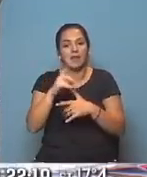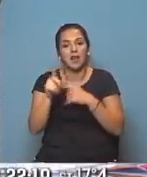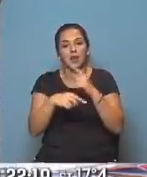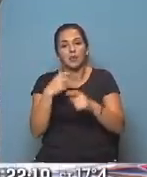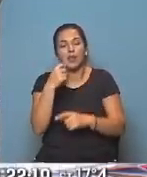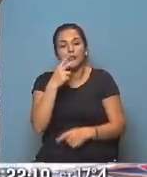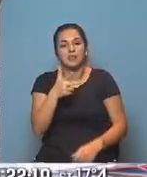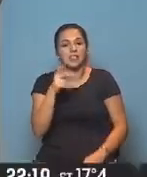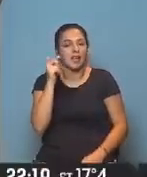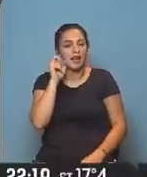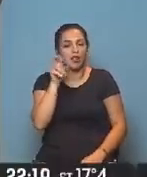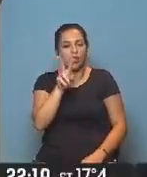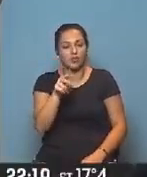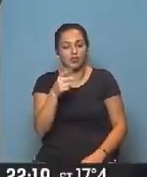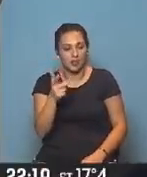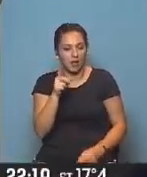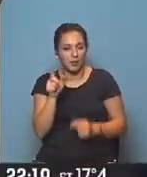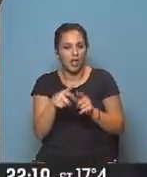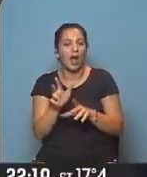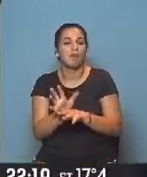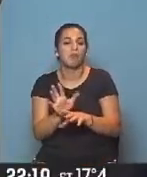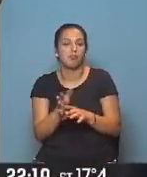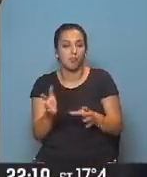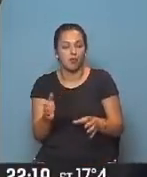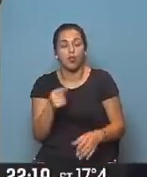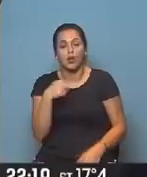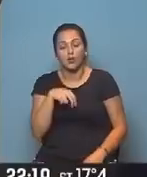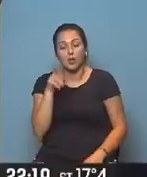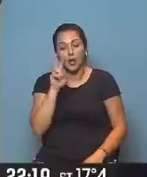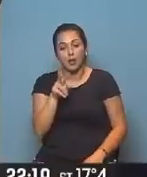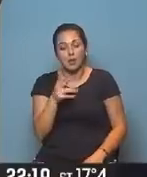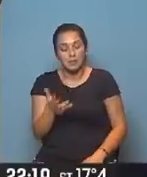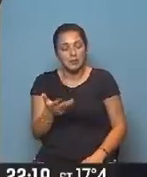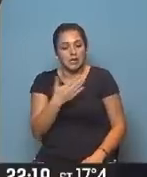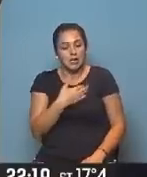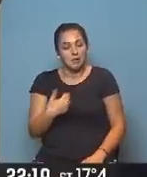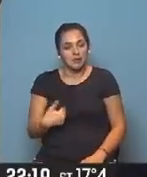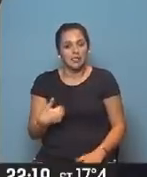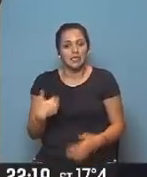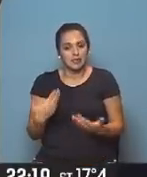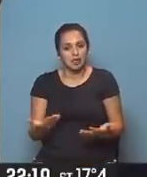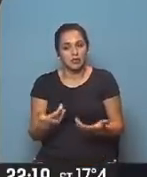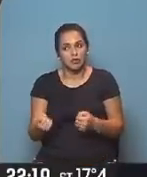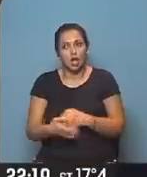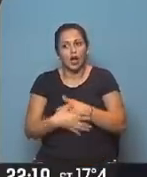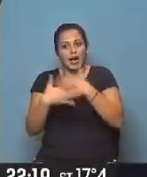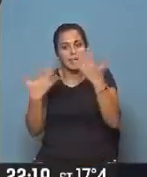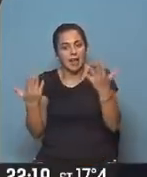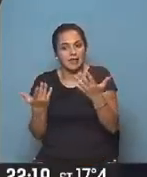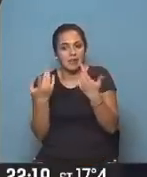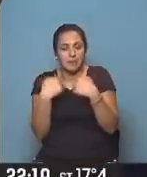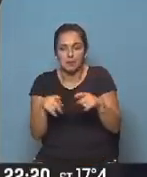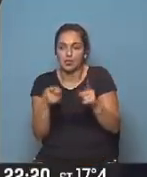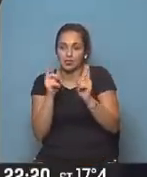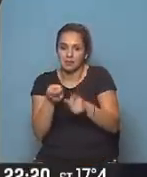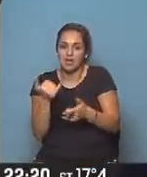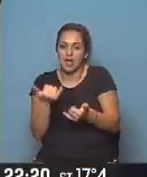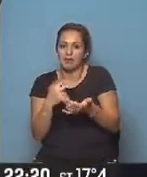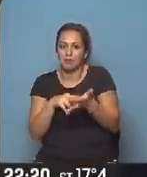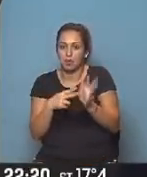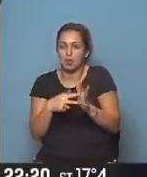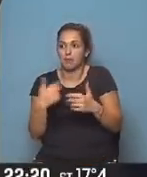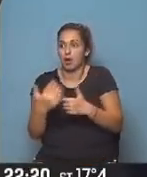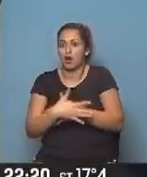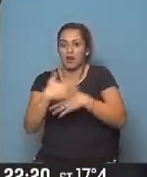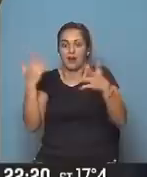El G2, efectivamente, y ahora lo vemos a Erdogan también. Entonces digo, en un punto son efectivamente gigantes con pies de barro, porque son muy enérgicos, son